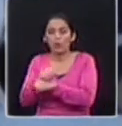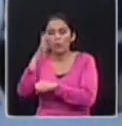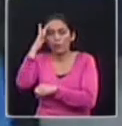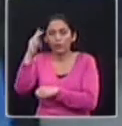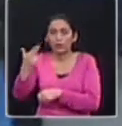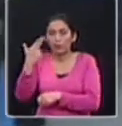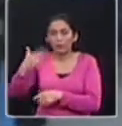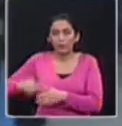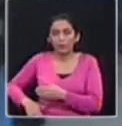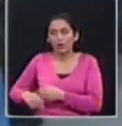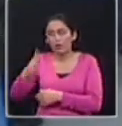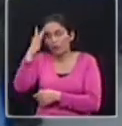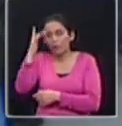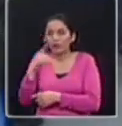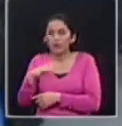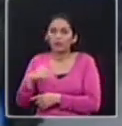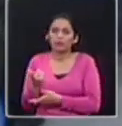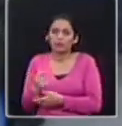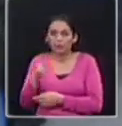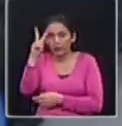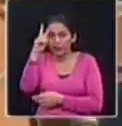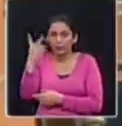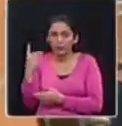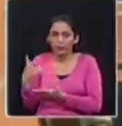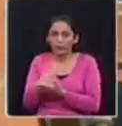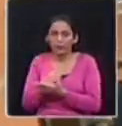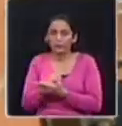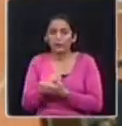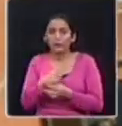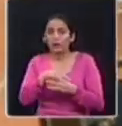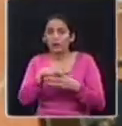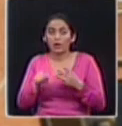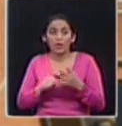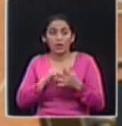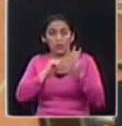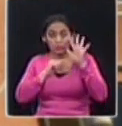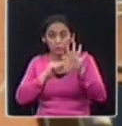fuego. Los 5 detenidos tienen al momento prisión preventiva dictada por